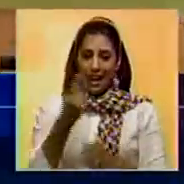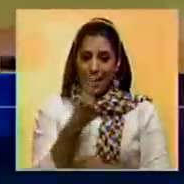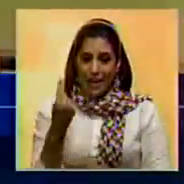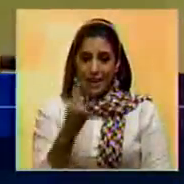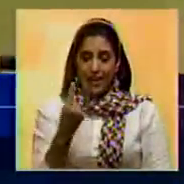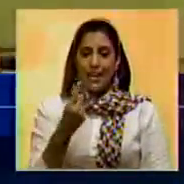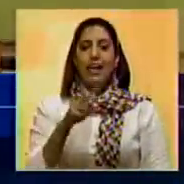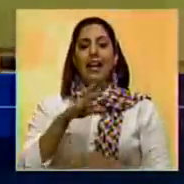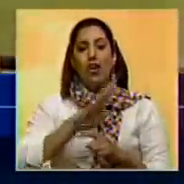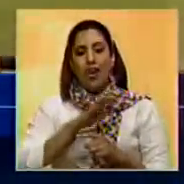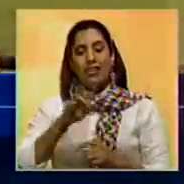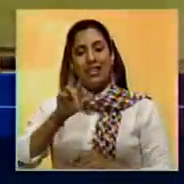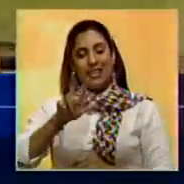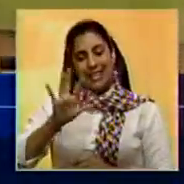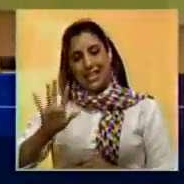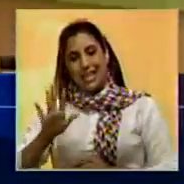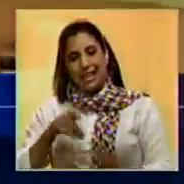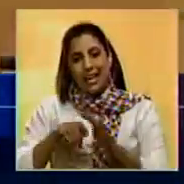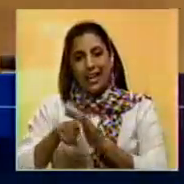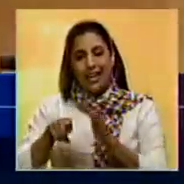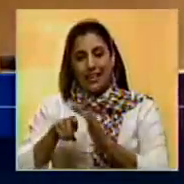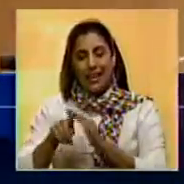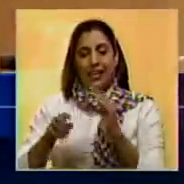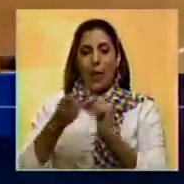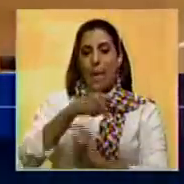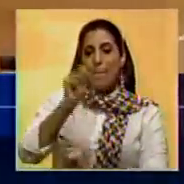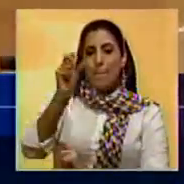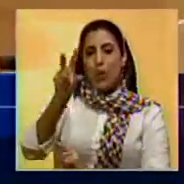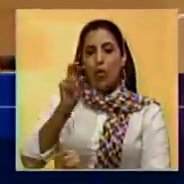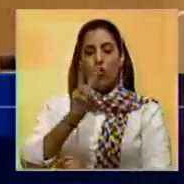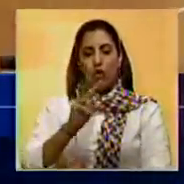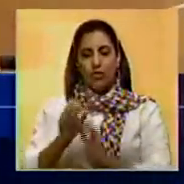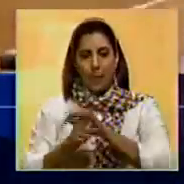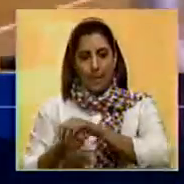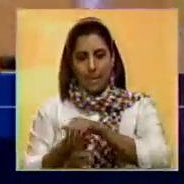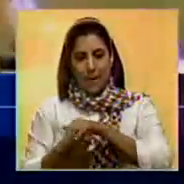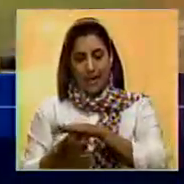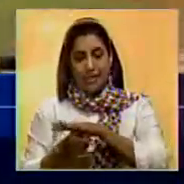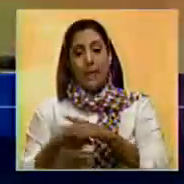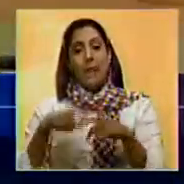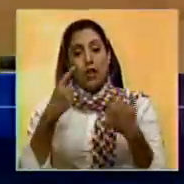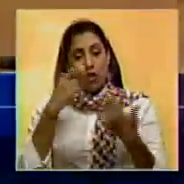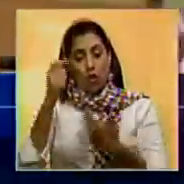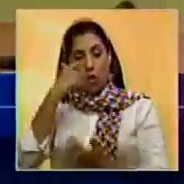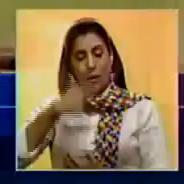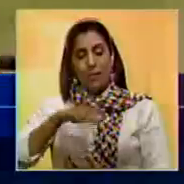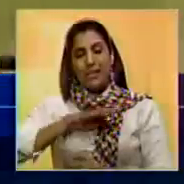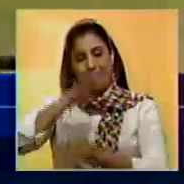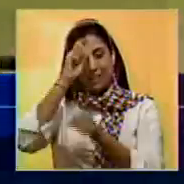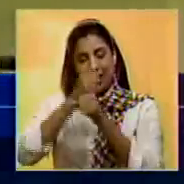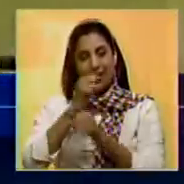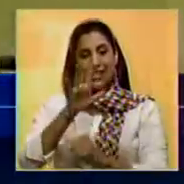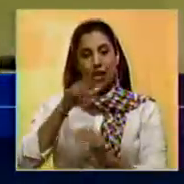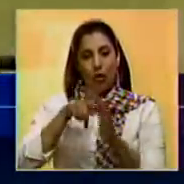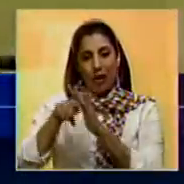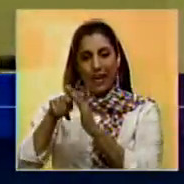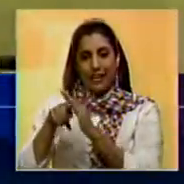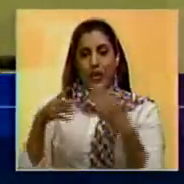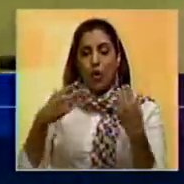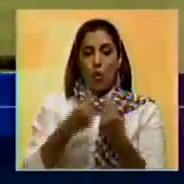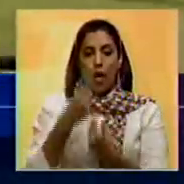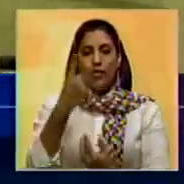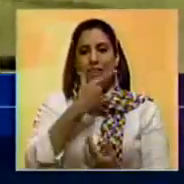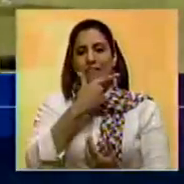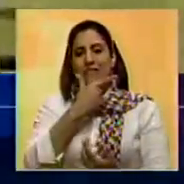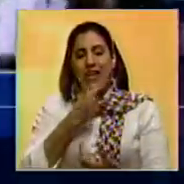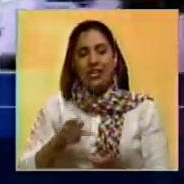alados en la 3ª y 5ª entrada con batazos de 2 bases. El lanzador Néstor Molina trabajó 5 entradas con una